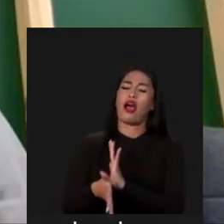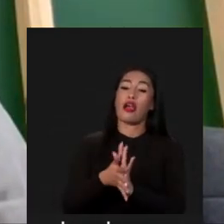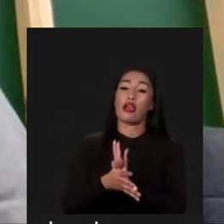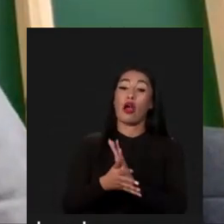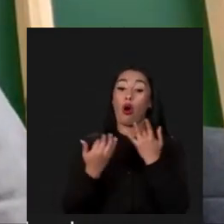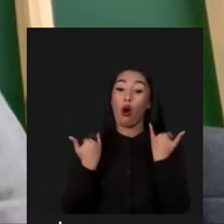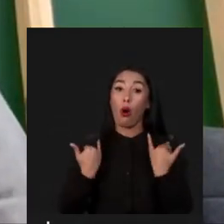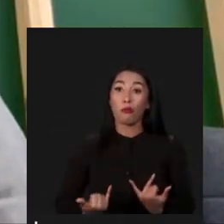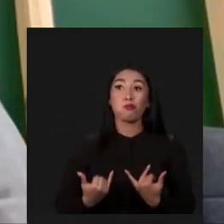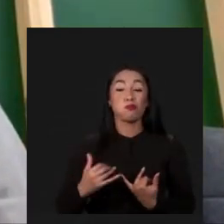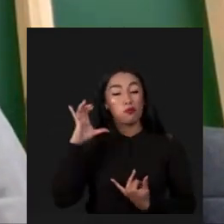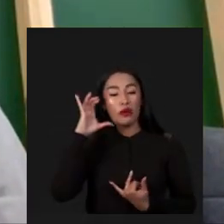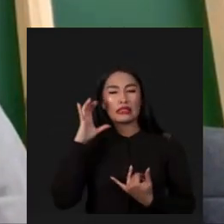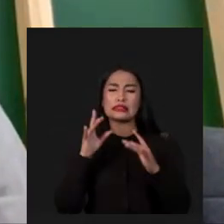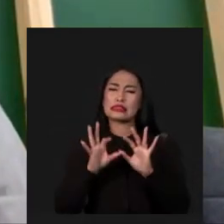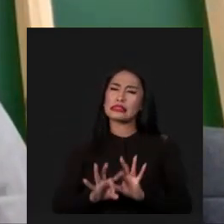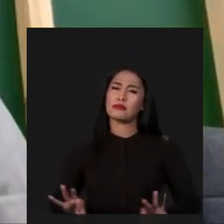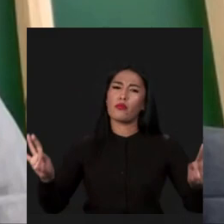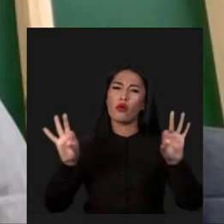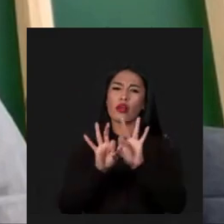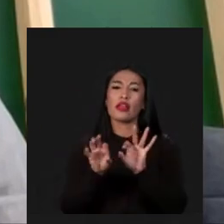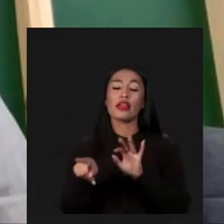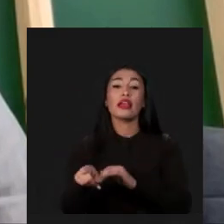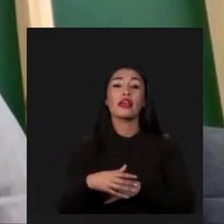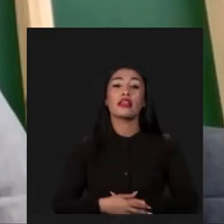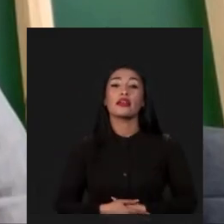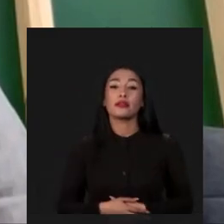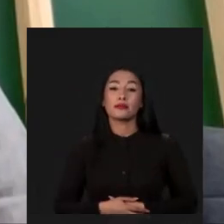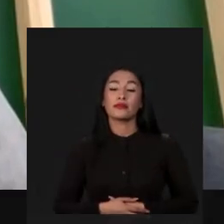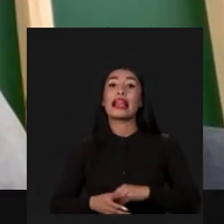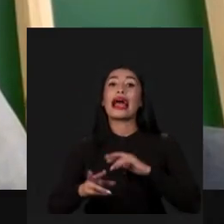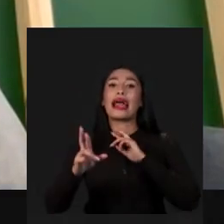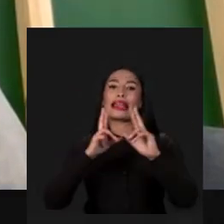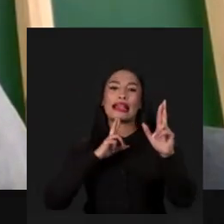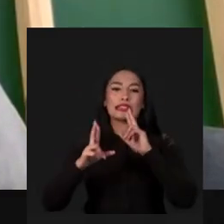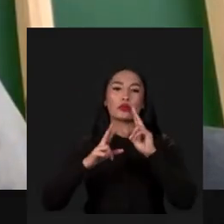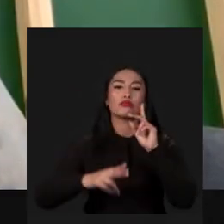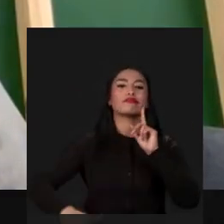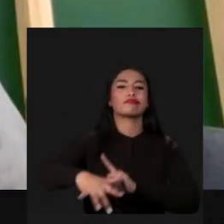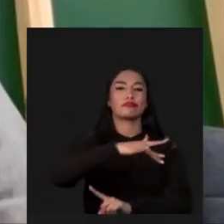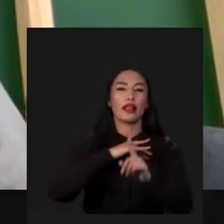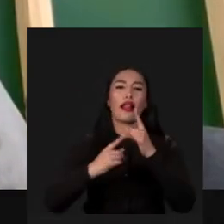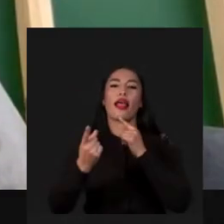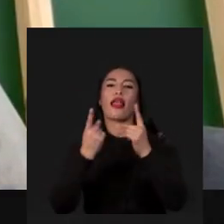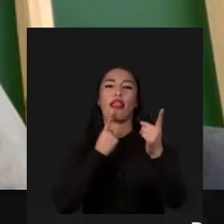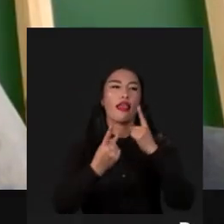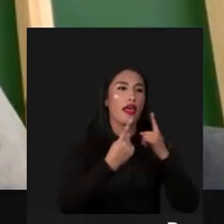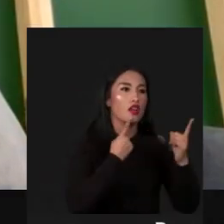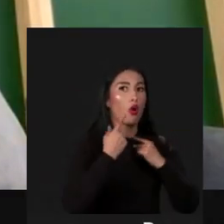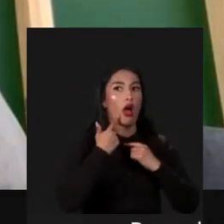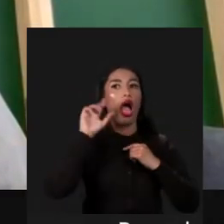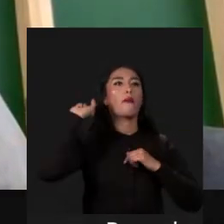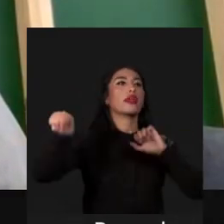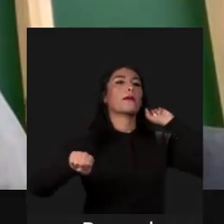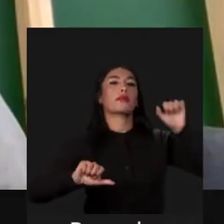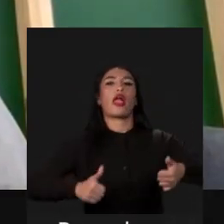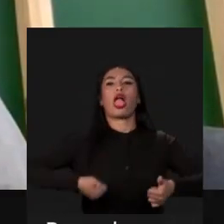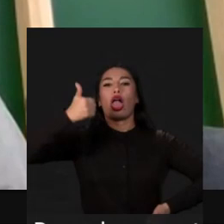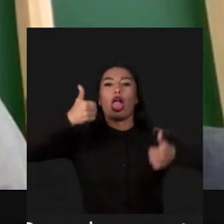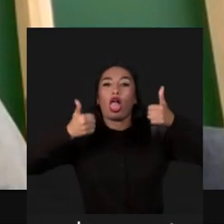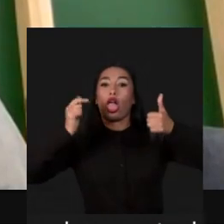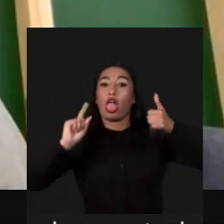día que creo que es fundamental, que es esta relación con el entorno, ¿no? Y este diálogo necesario, que yo creo que sin